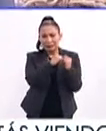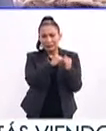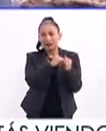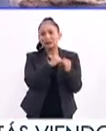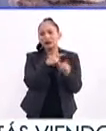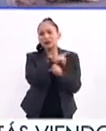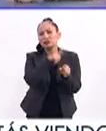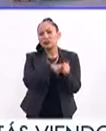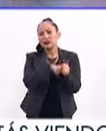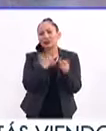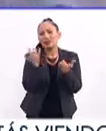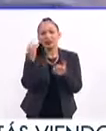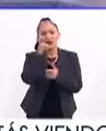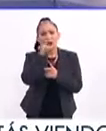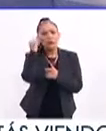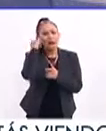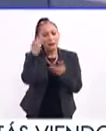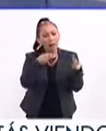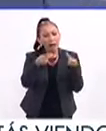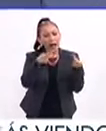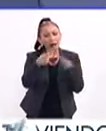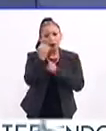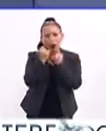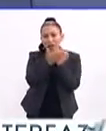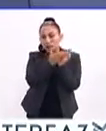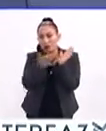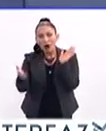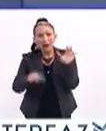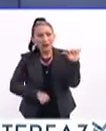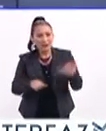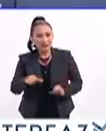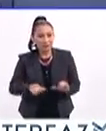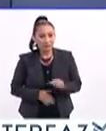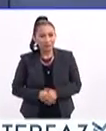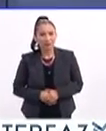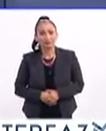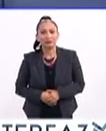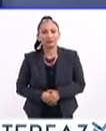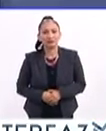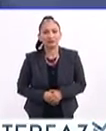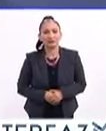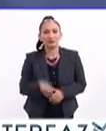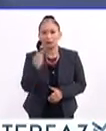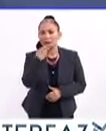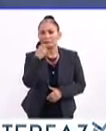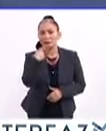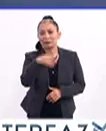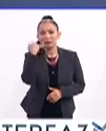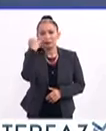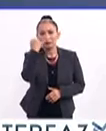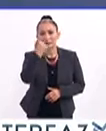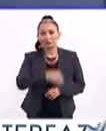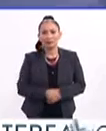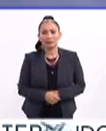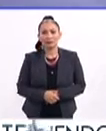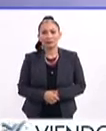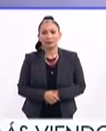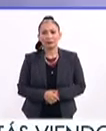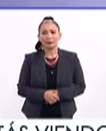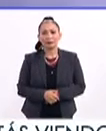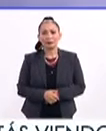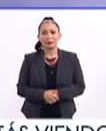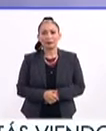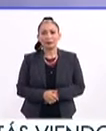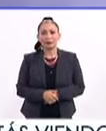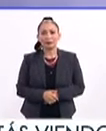Indígenas planeando este Año Internacional de las Lenguas Indígenas. Tlanextile nafa no toca Iván León Javier, ni